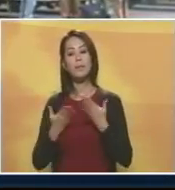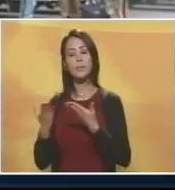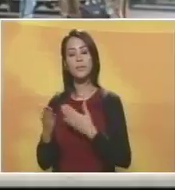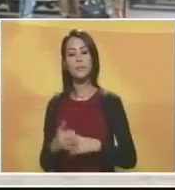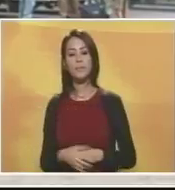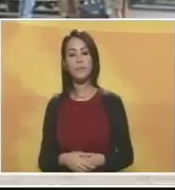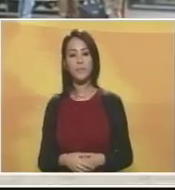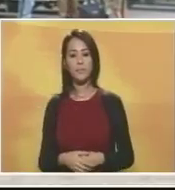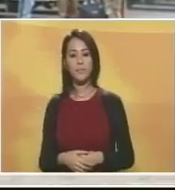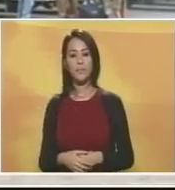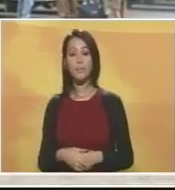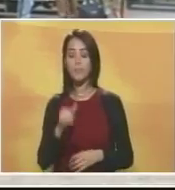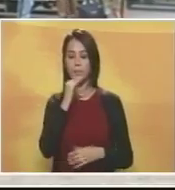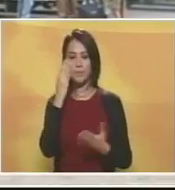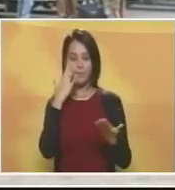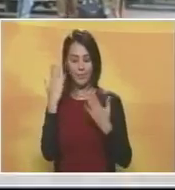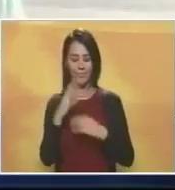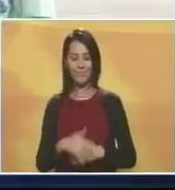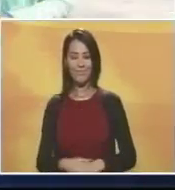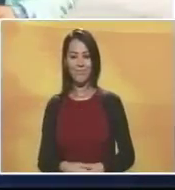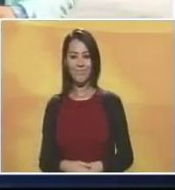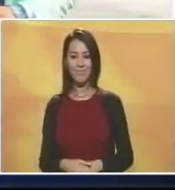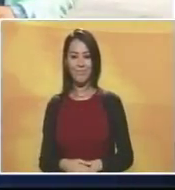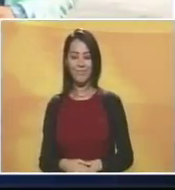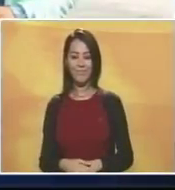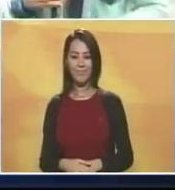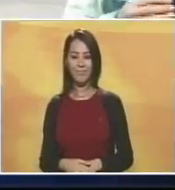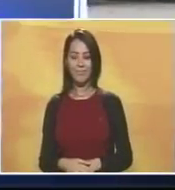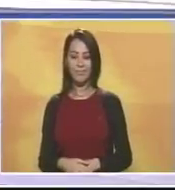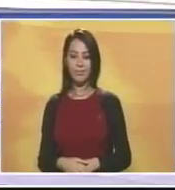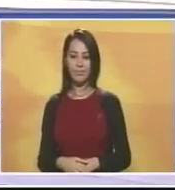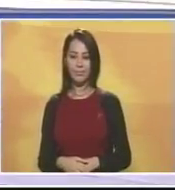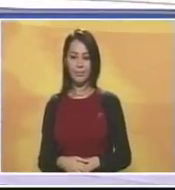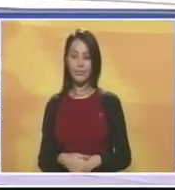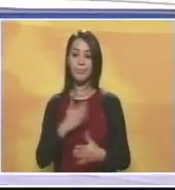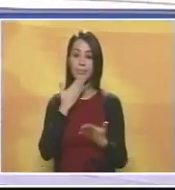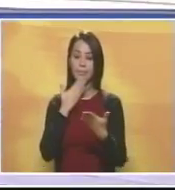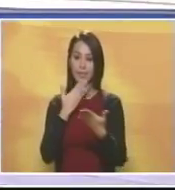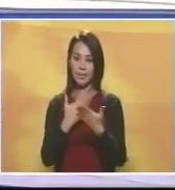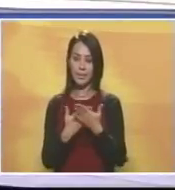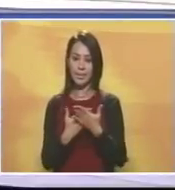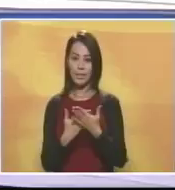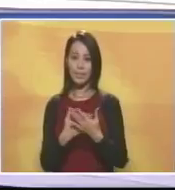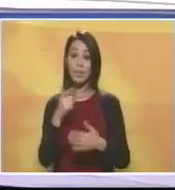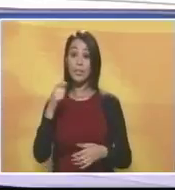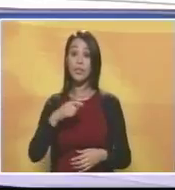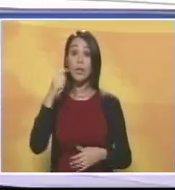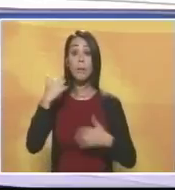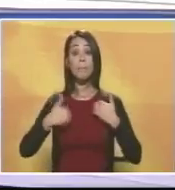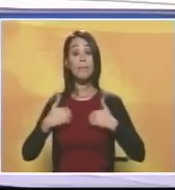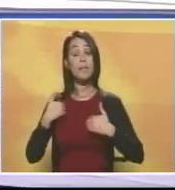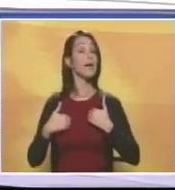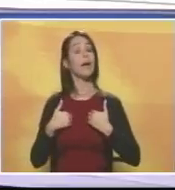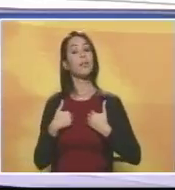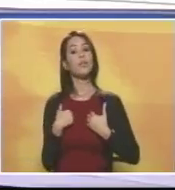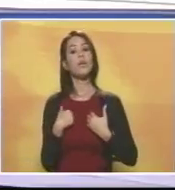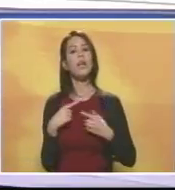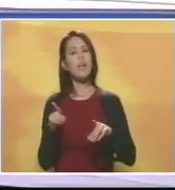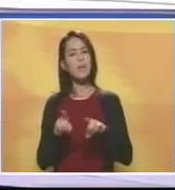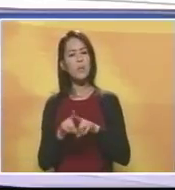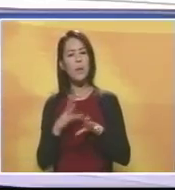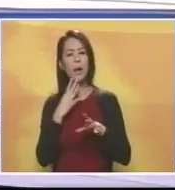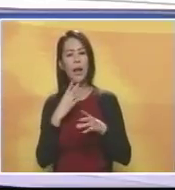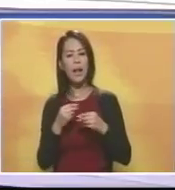Piratas. Con esta información retornamos con ustedes al estudio. Gracias, Diana. Y hoy es miércoles de ceniza